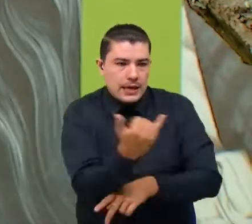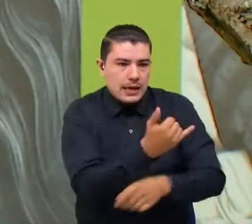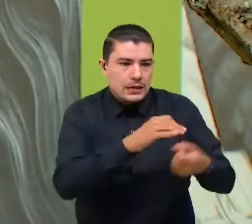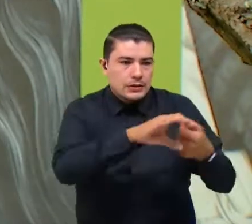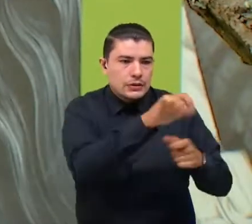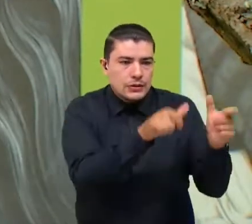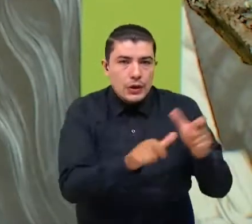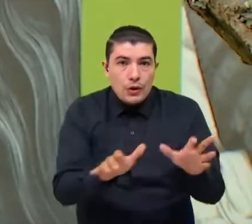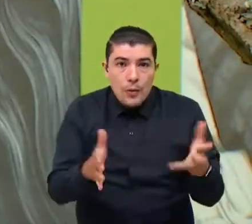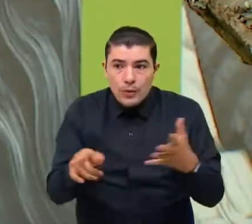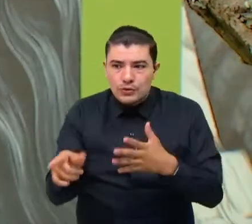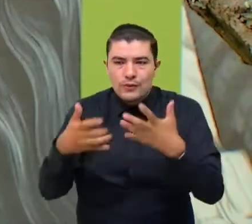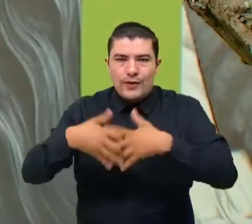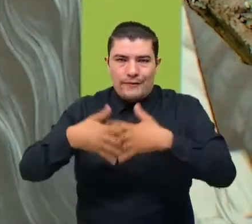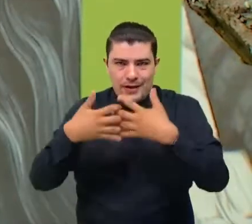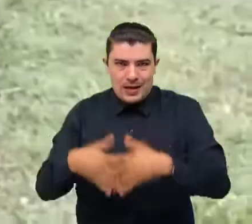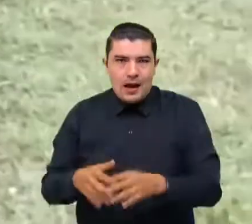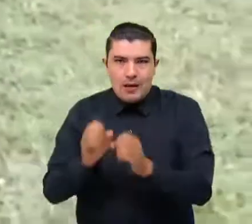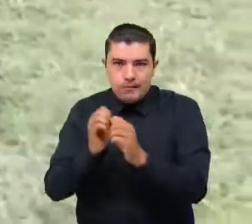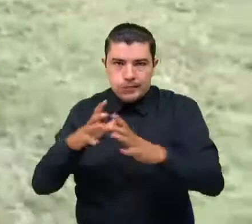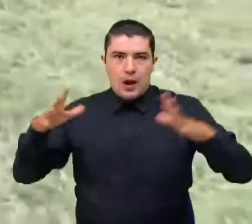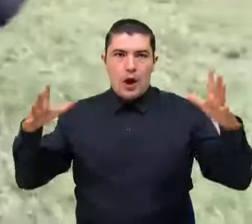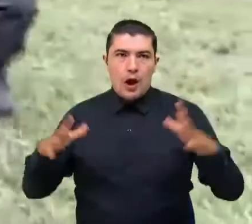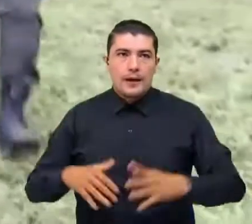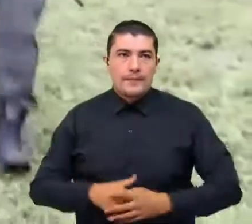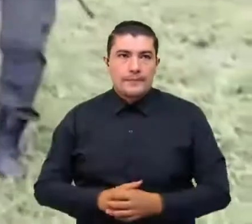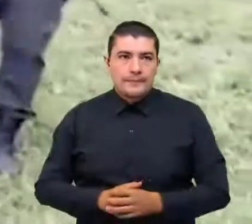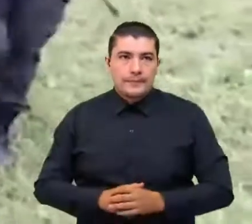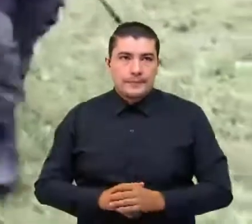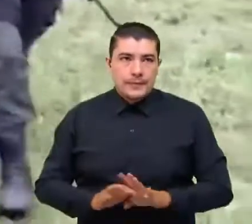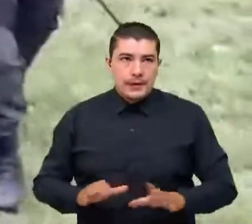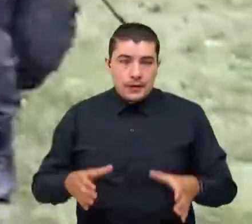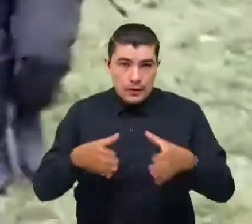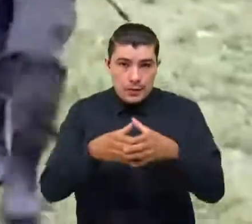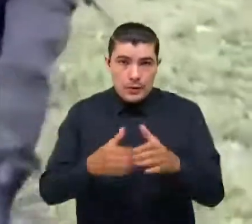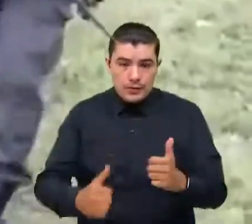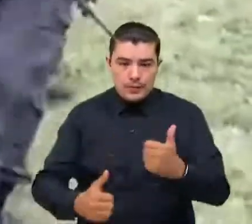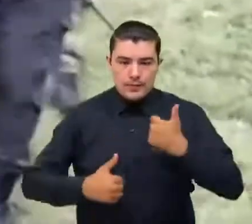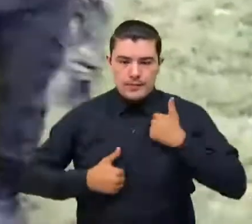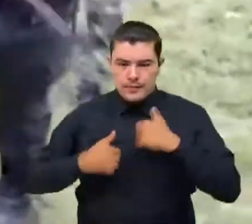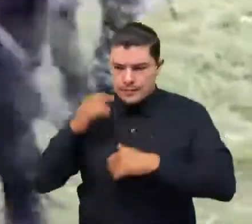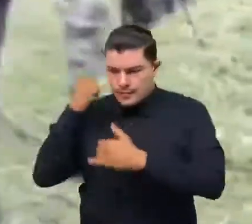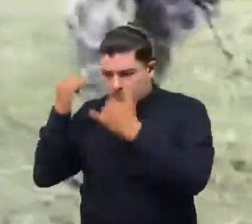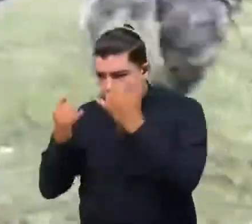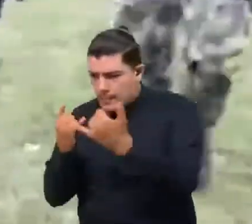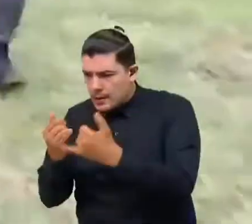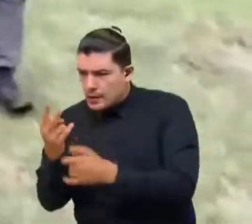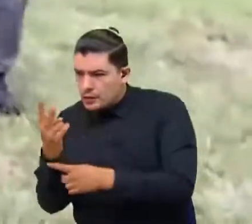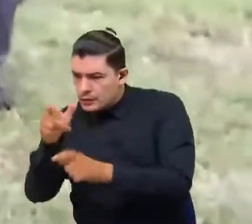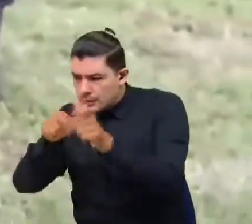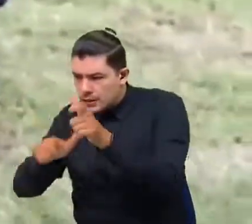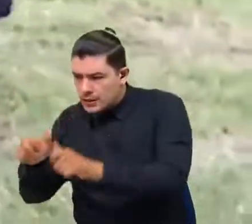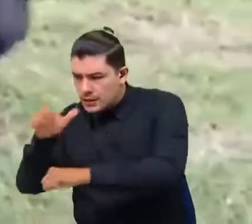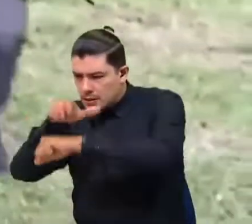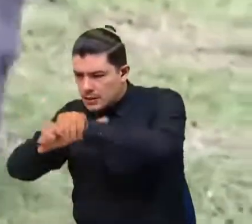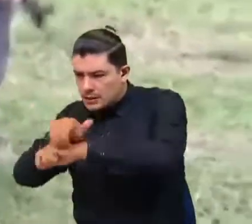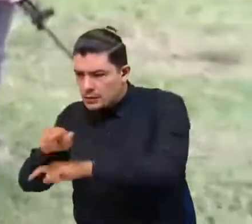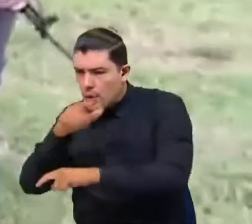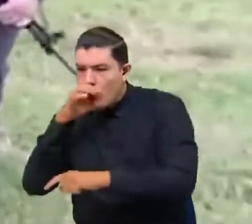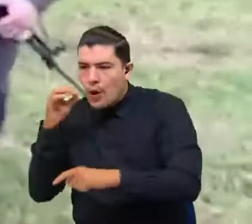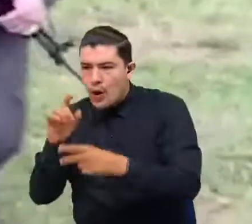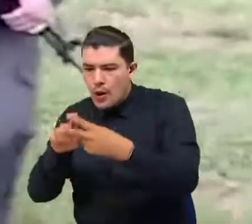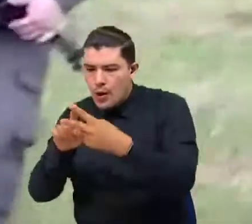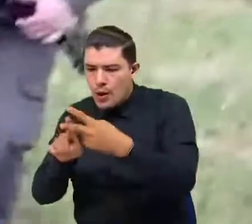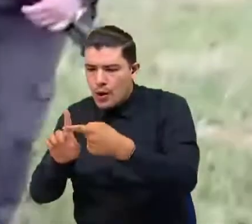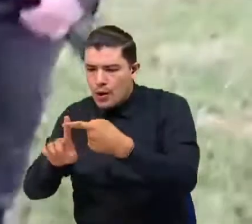artefactos explosivos tropas del ejército nacional lograron capturar a los sujetos en el municipio de tibú uno